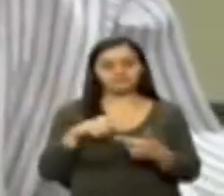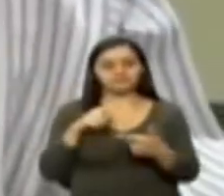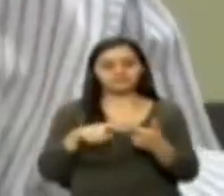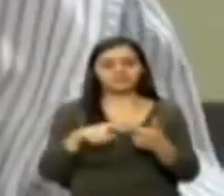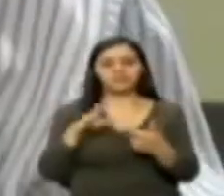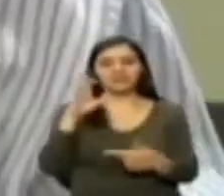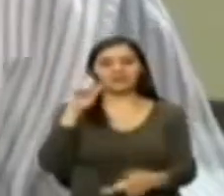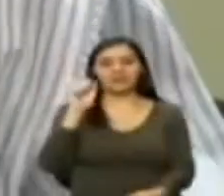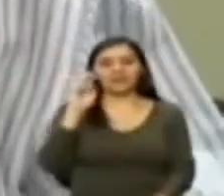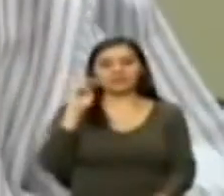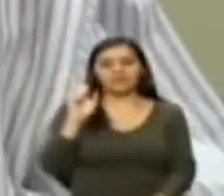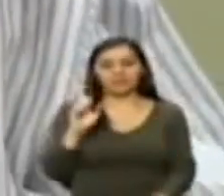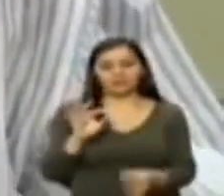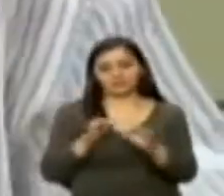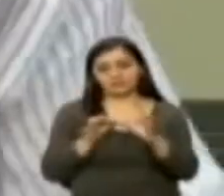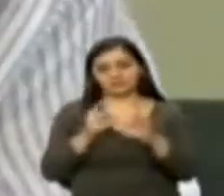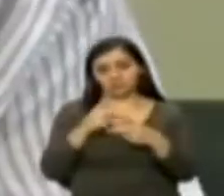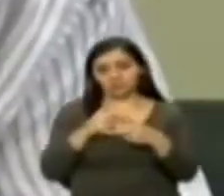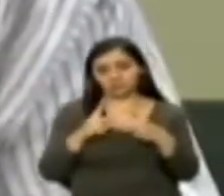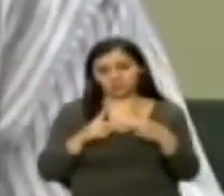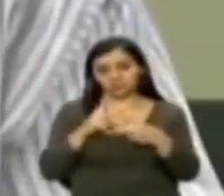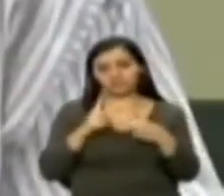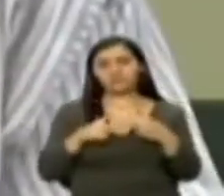En el tema de mi pregunta, señor presidente,